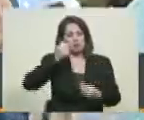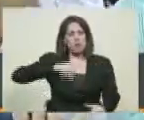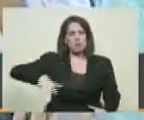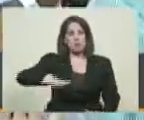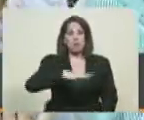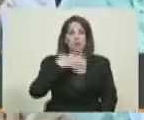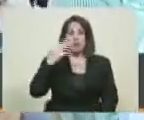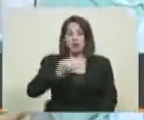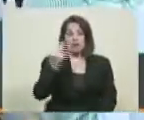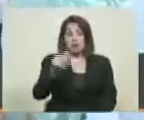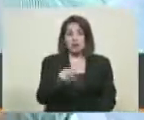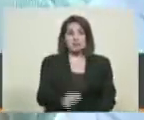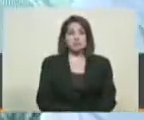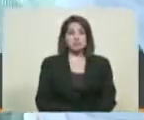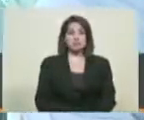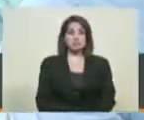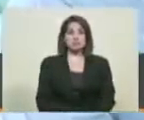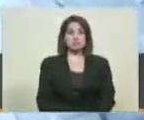Esa es la verdad.